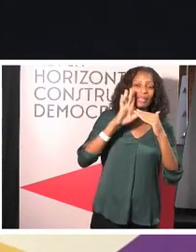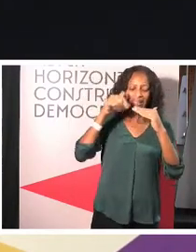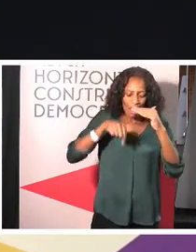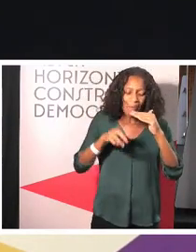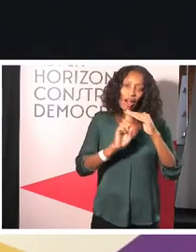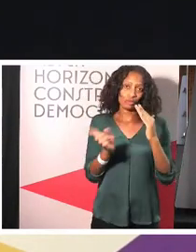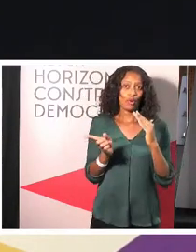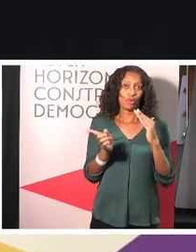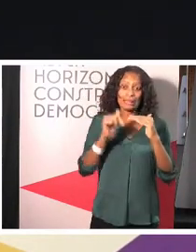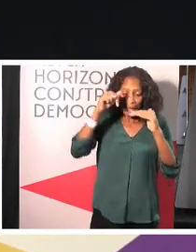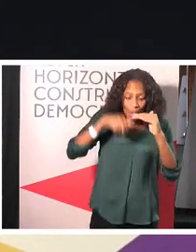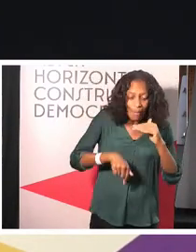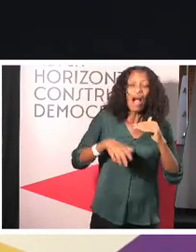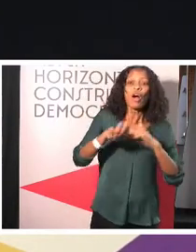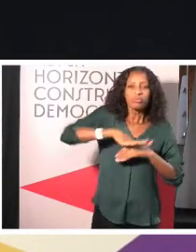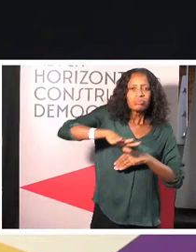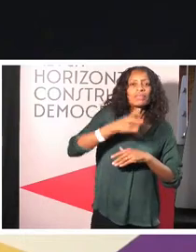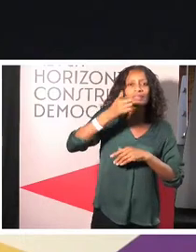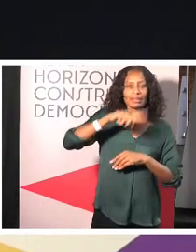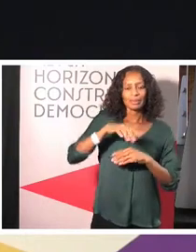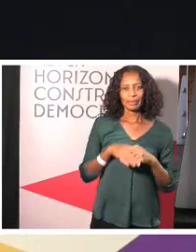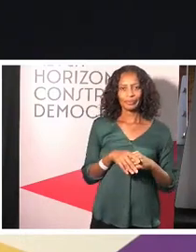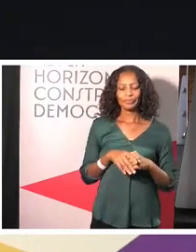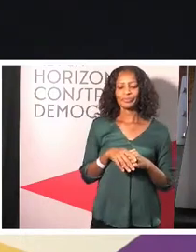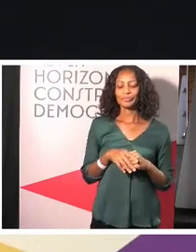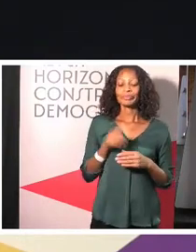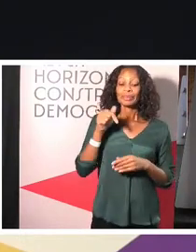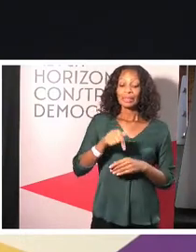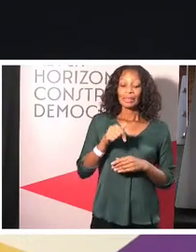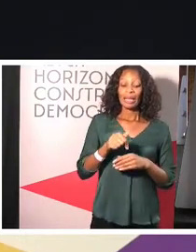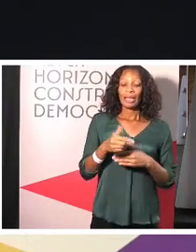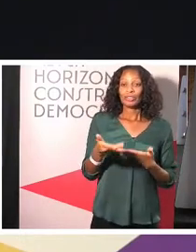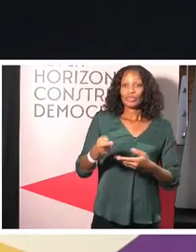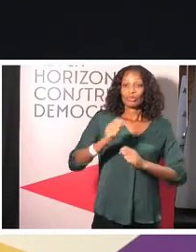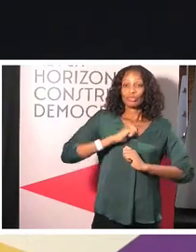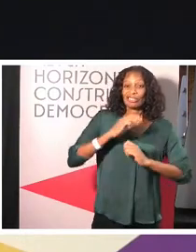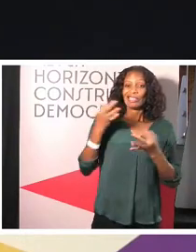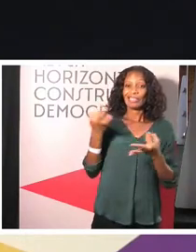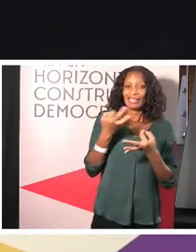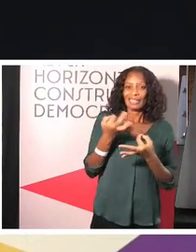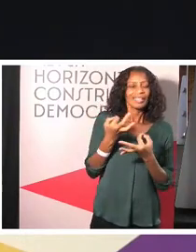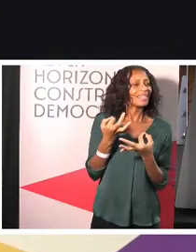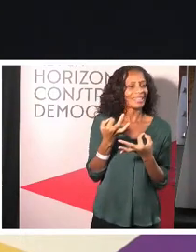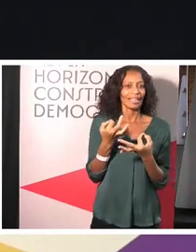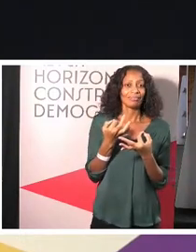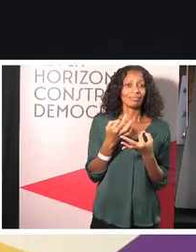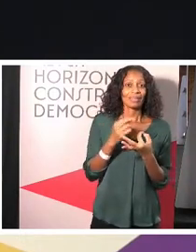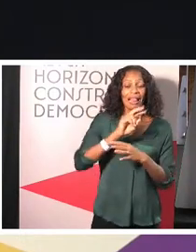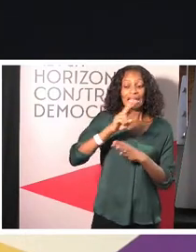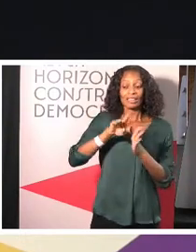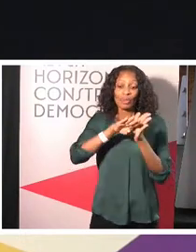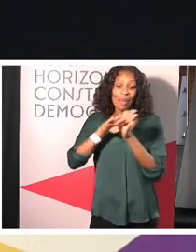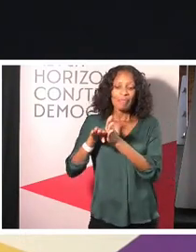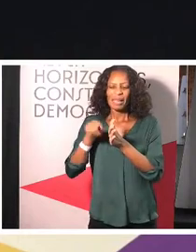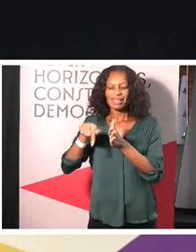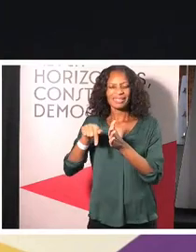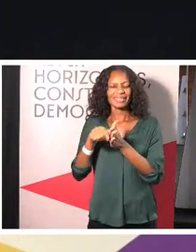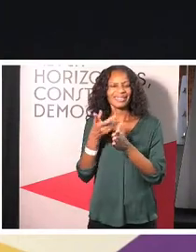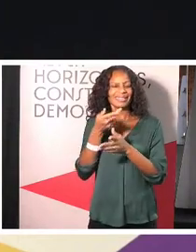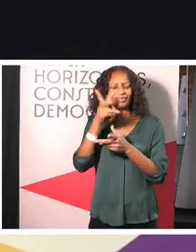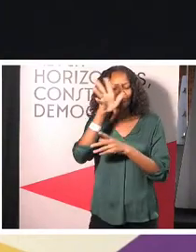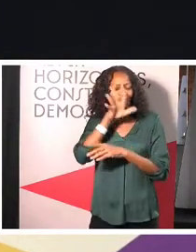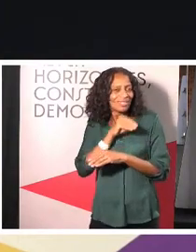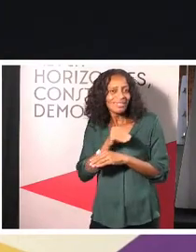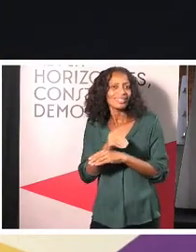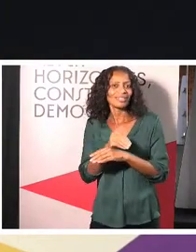estar atrapados en este aspecto en la institución del Estado nos lleva a no entender la segunda parte, ¿no? La idea de la libertad. Es